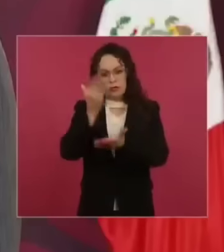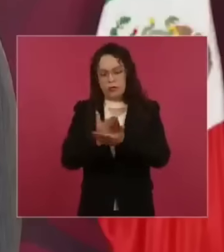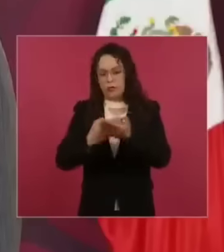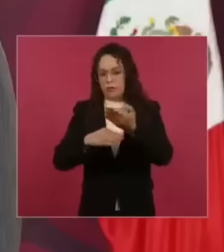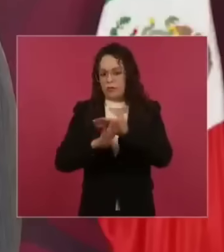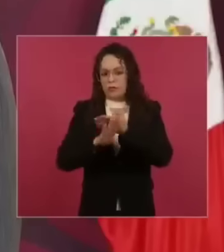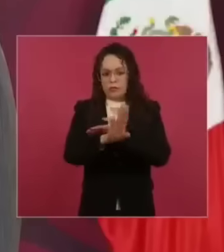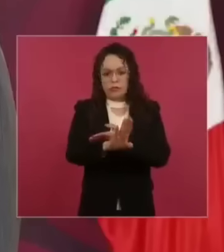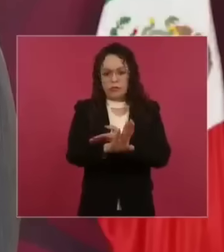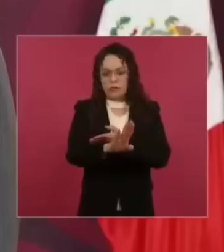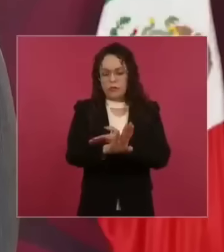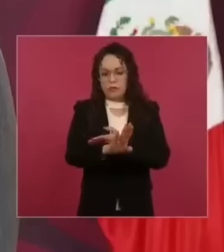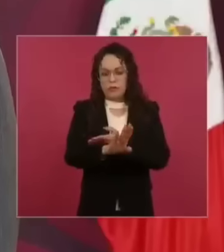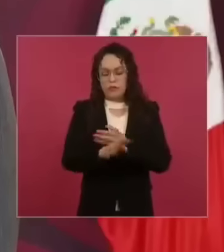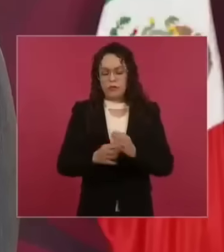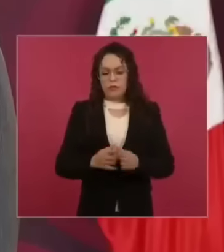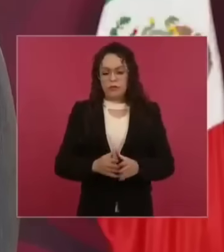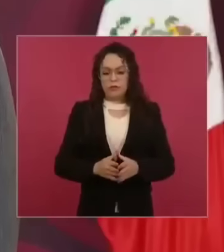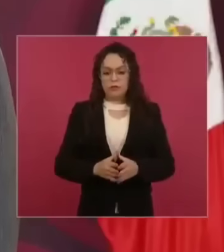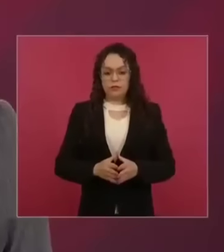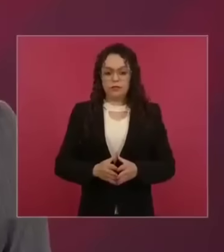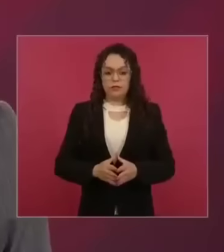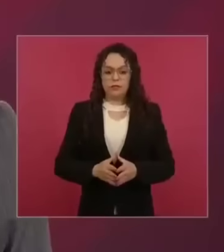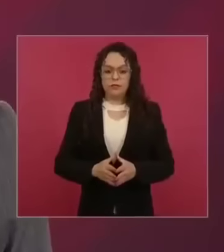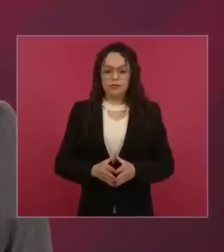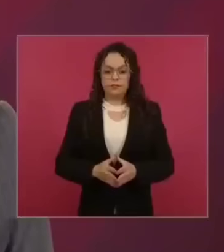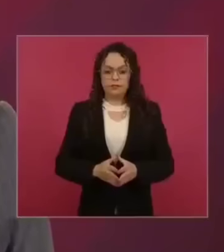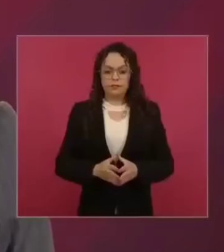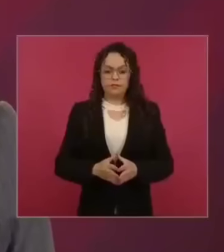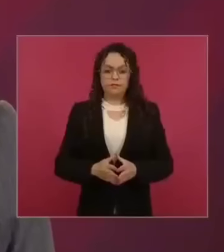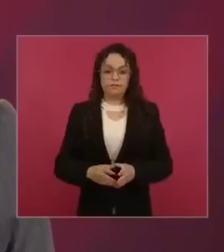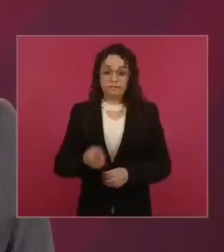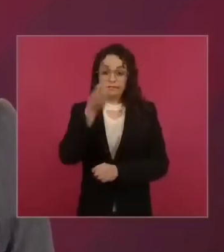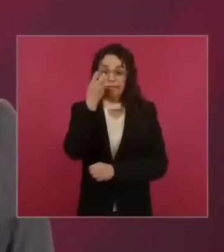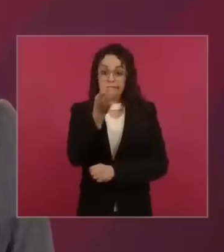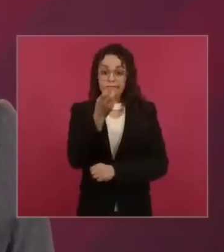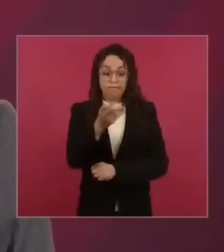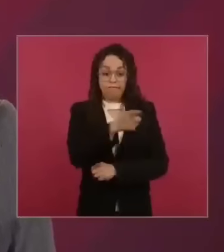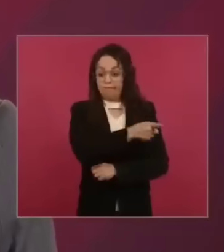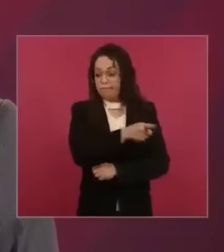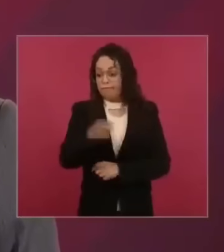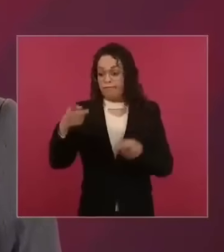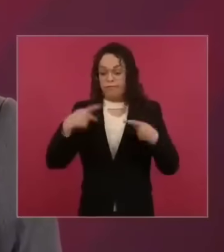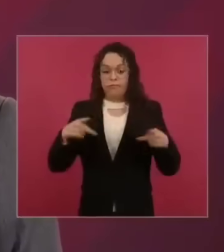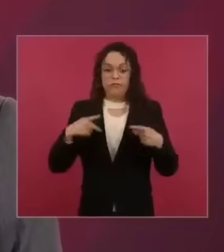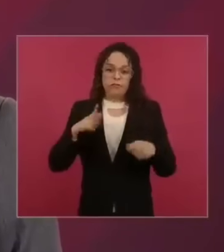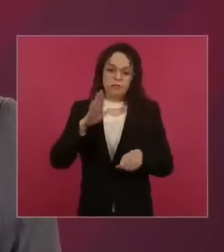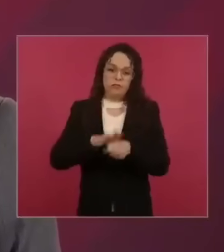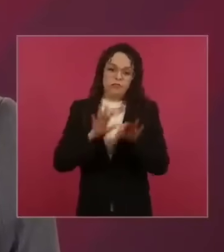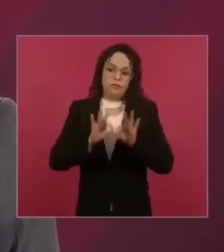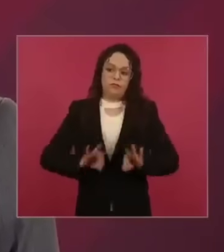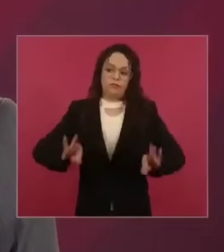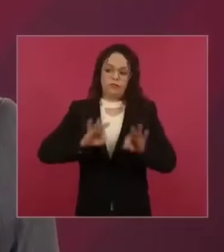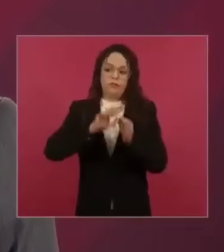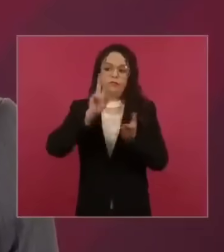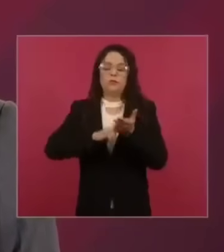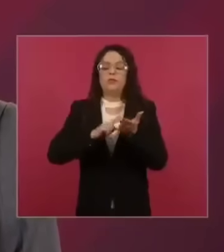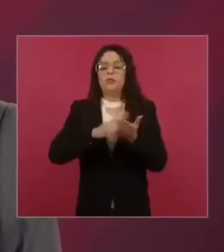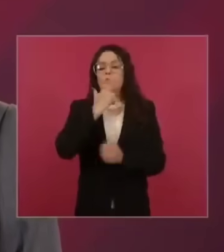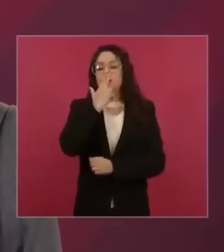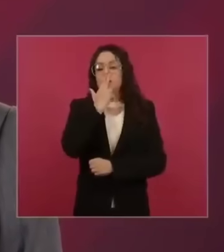regaló genio Hernández que está en la cárcel ahora entregó votos a la administración